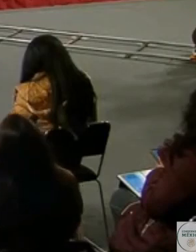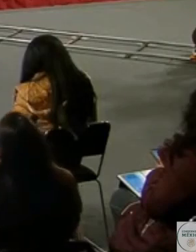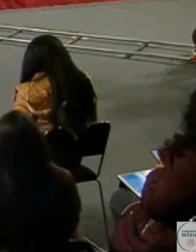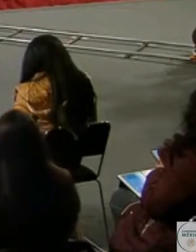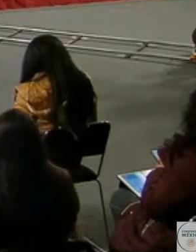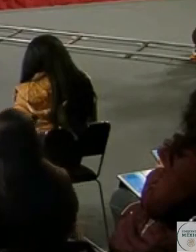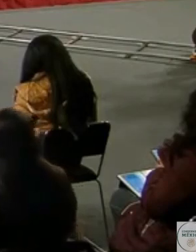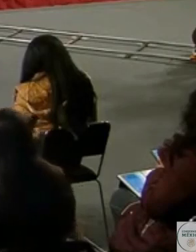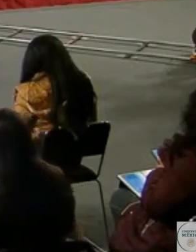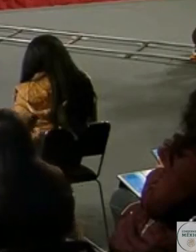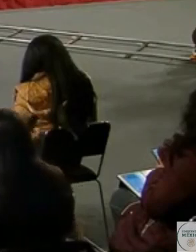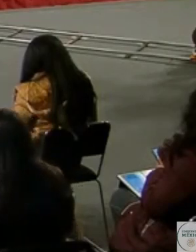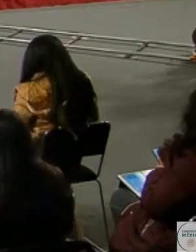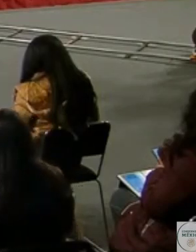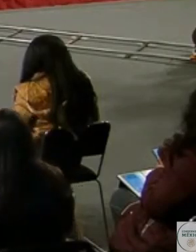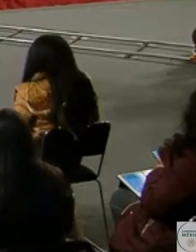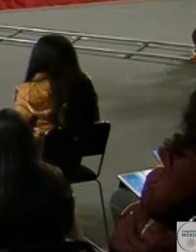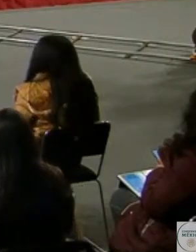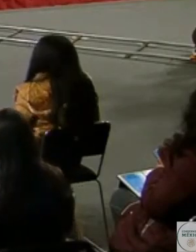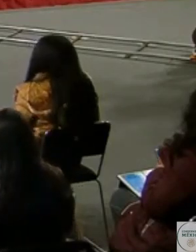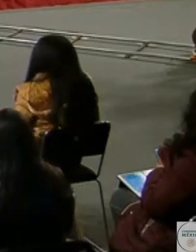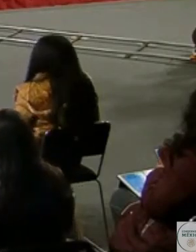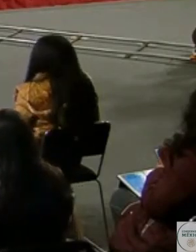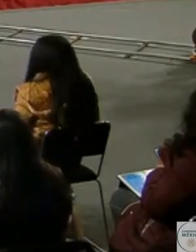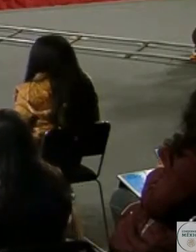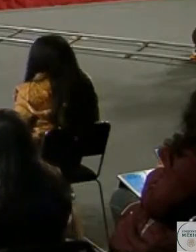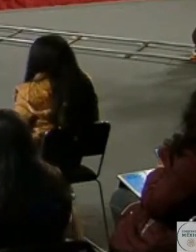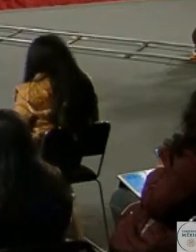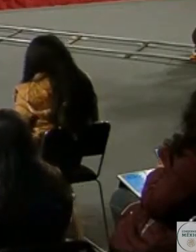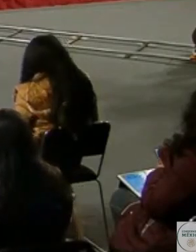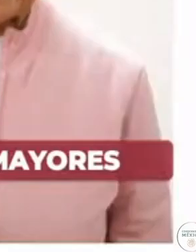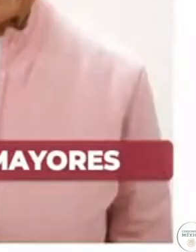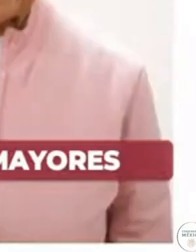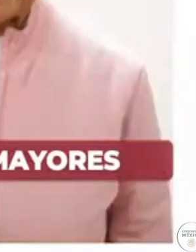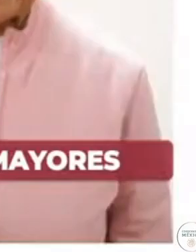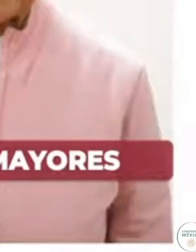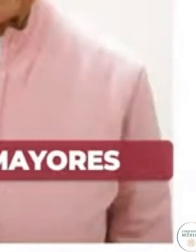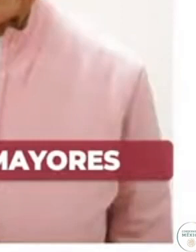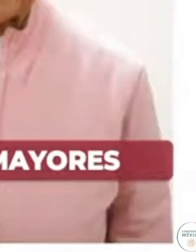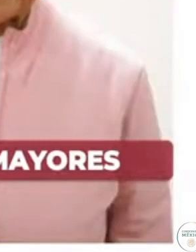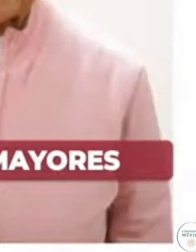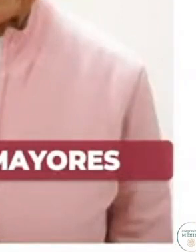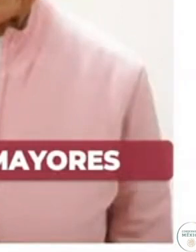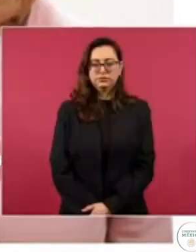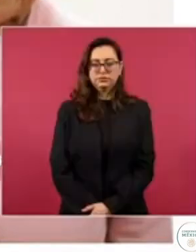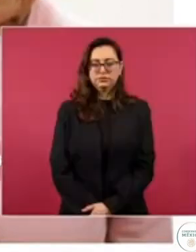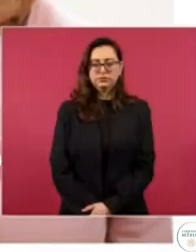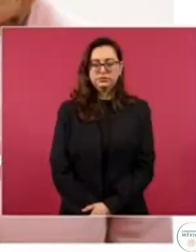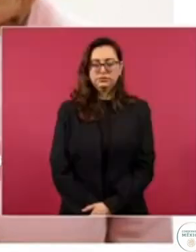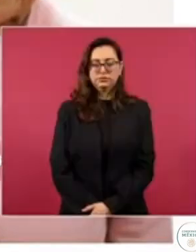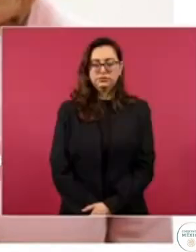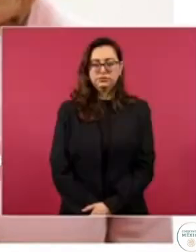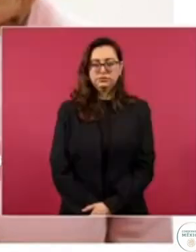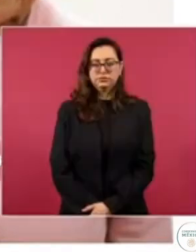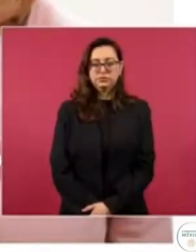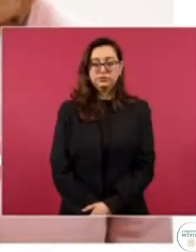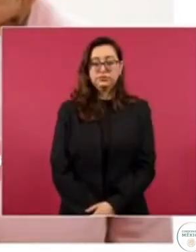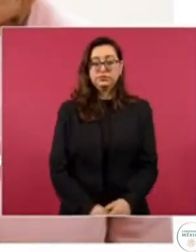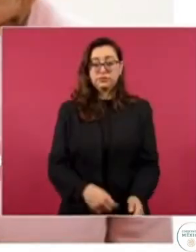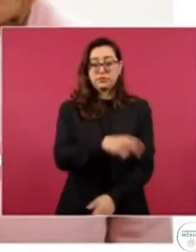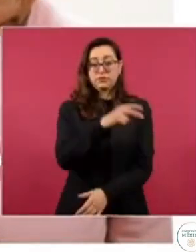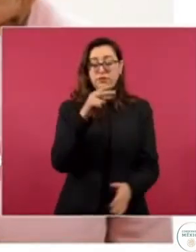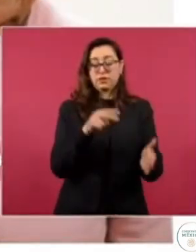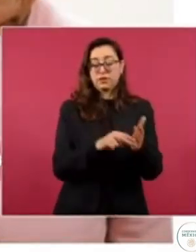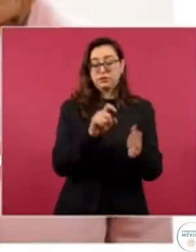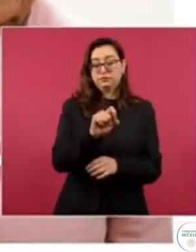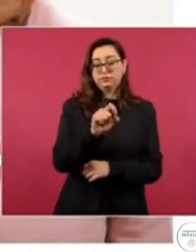gracias. En el 2022 cerramos con 10.5 millones de adultos mayores que ya están